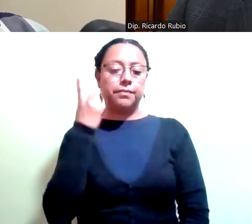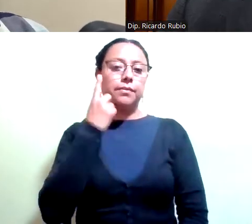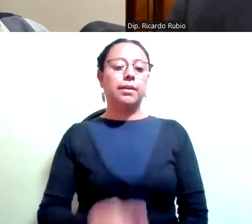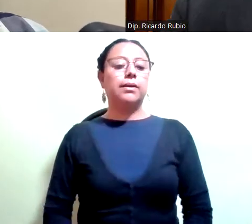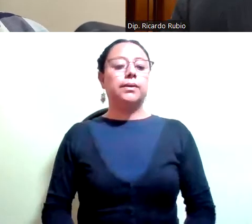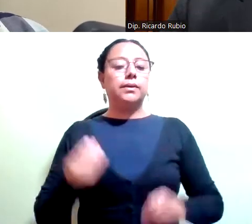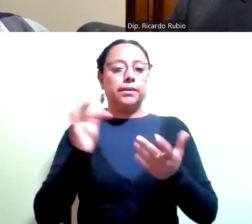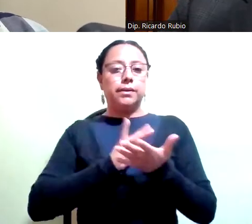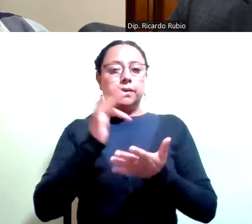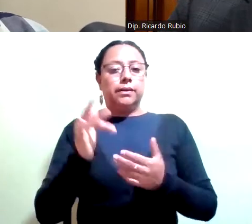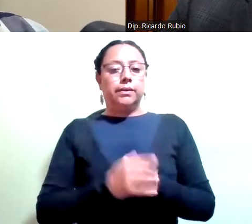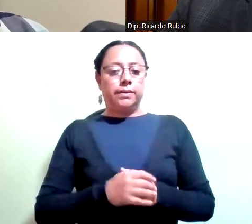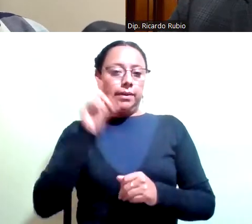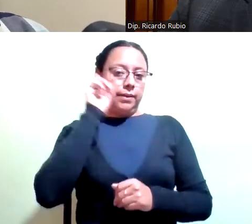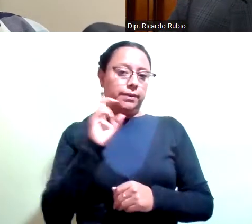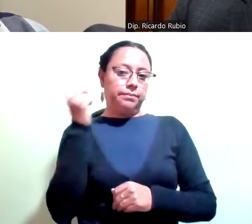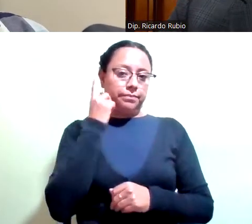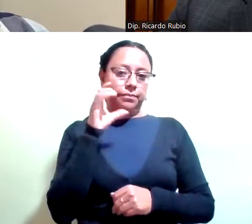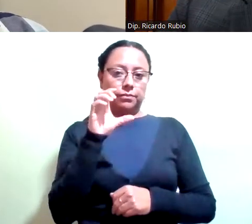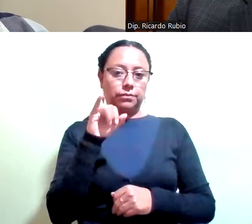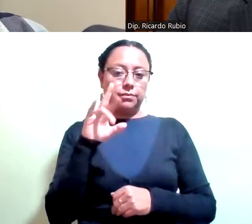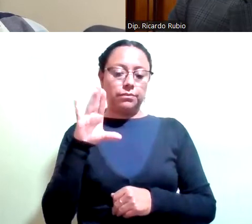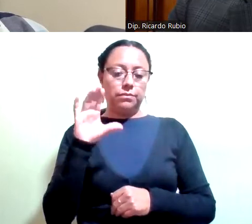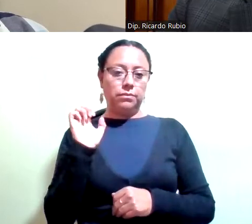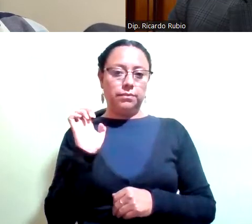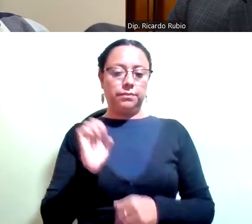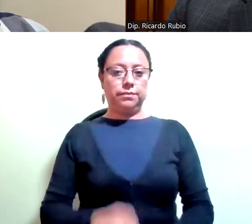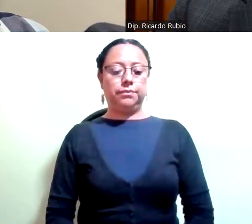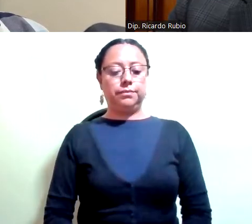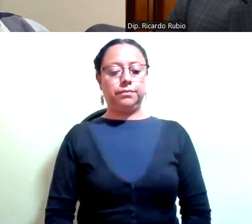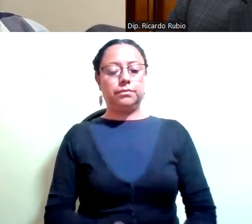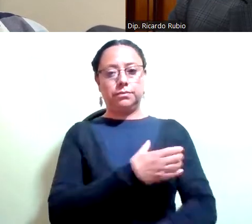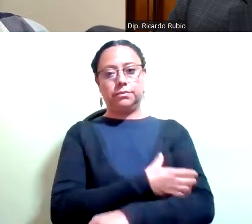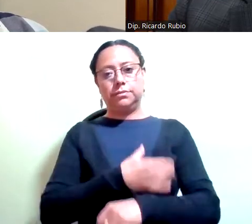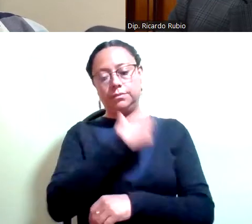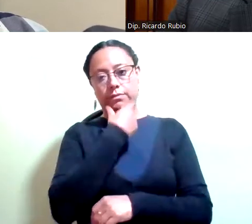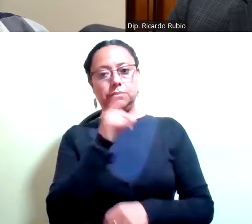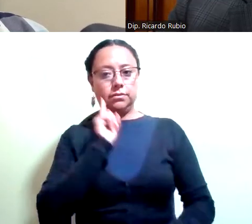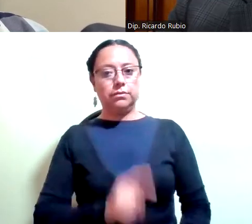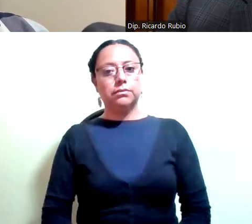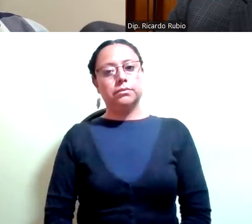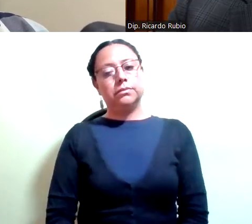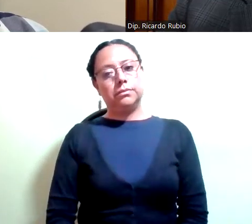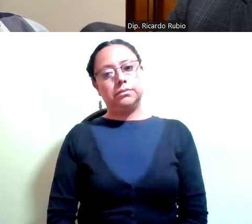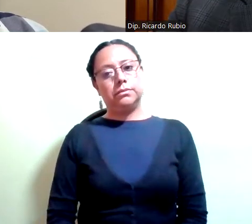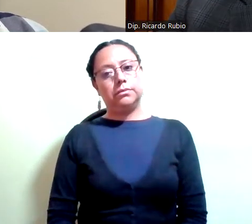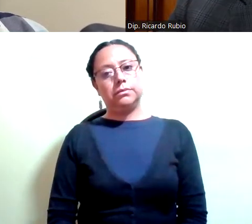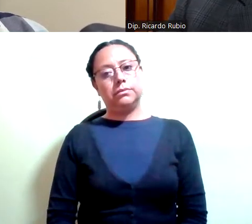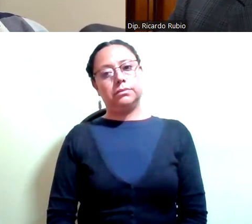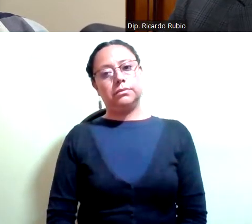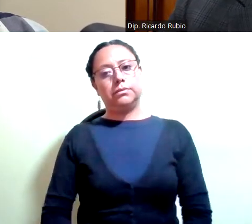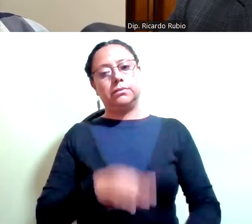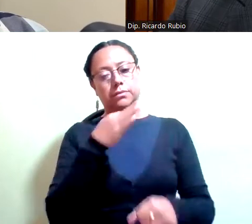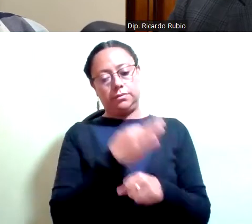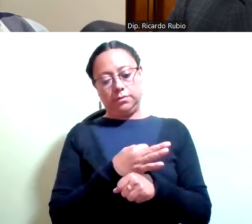Muchas gracias, diputada Circe, compañeras, compañeros. Bien, miren, estas son algunas consideraciones